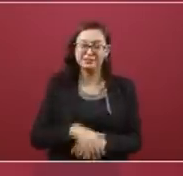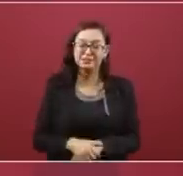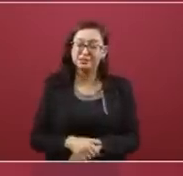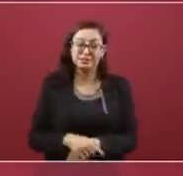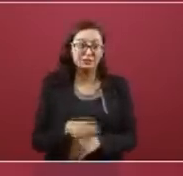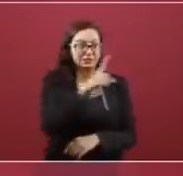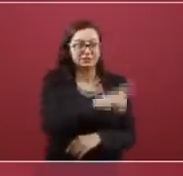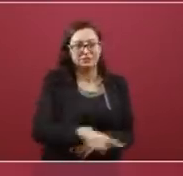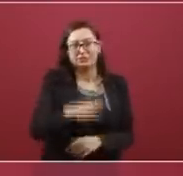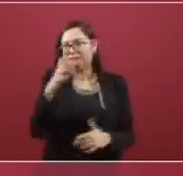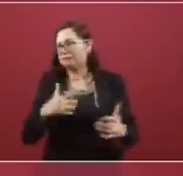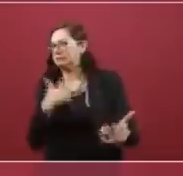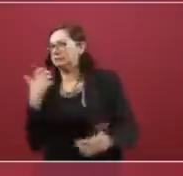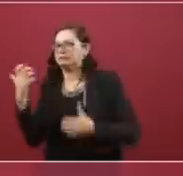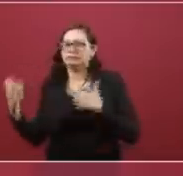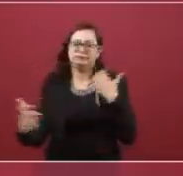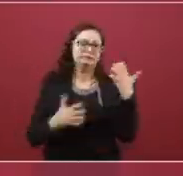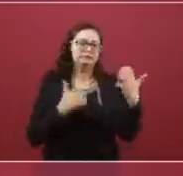desesperados.